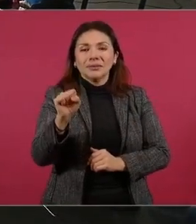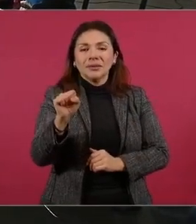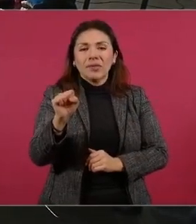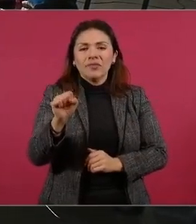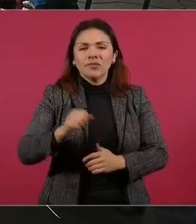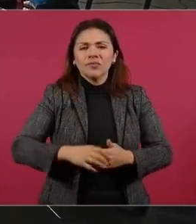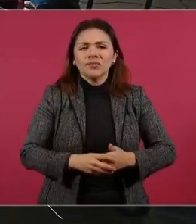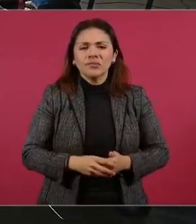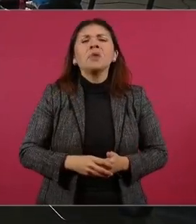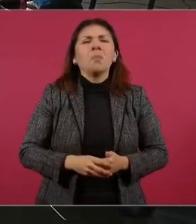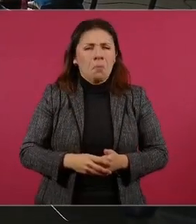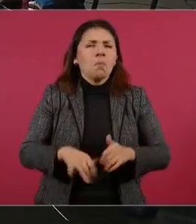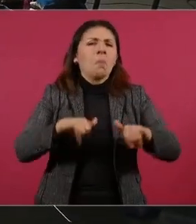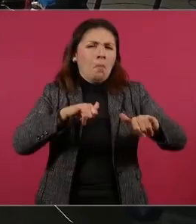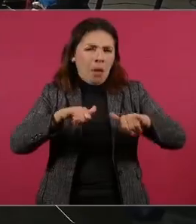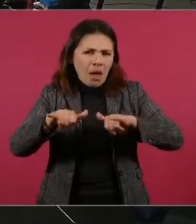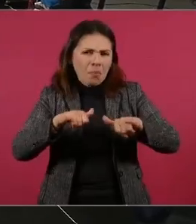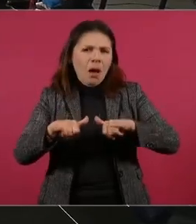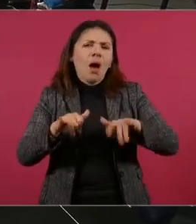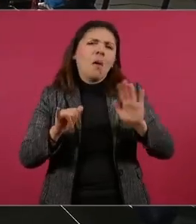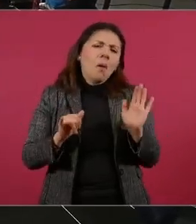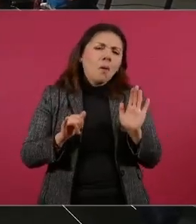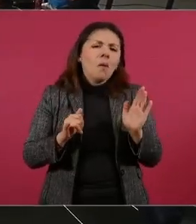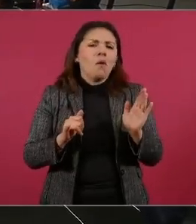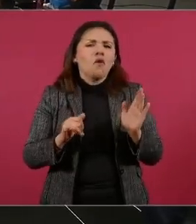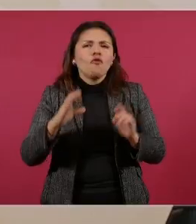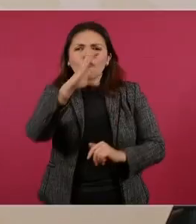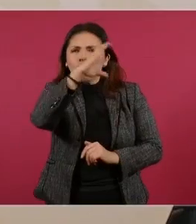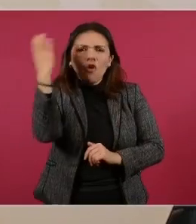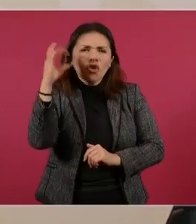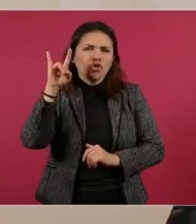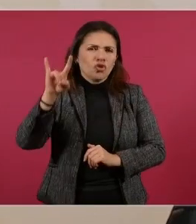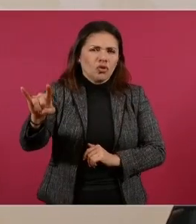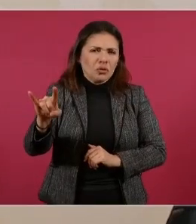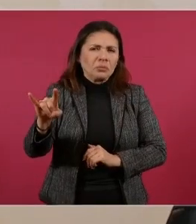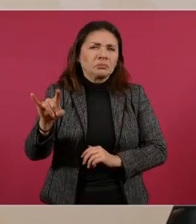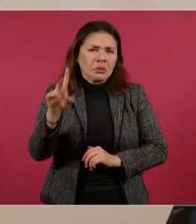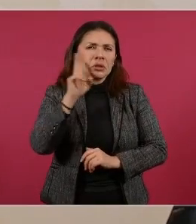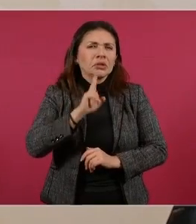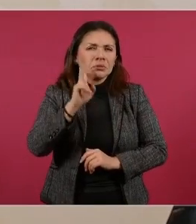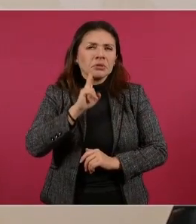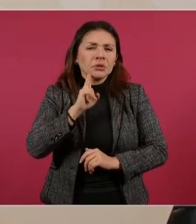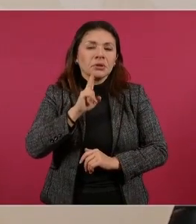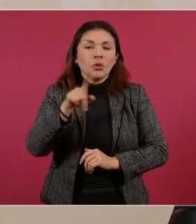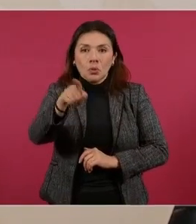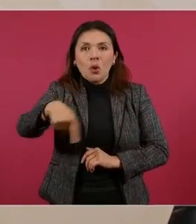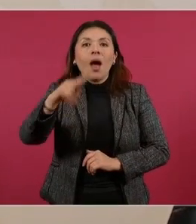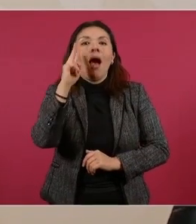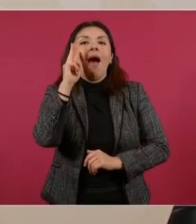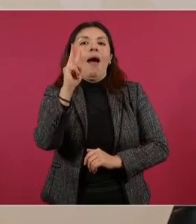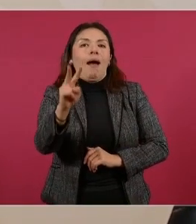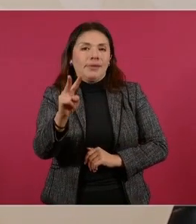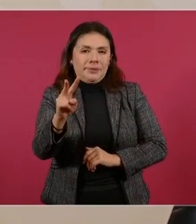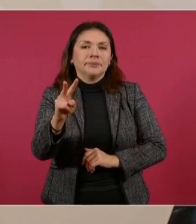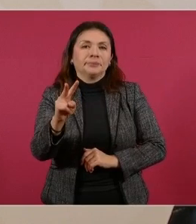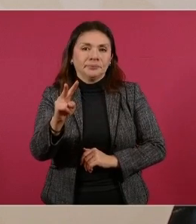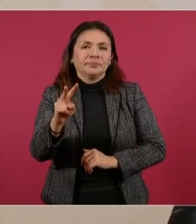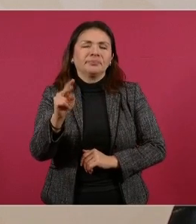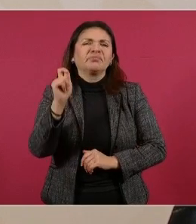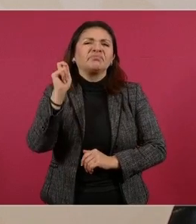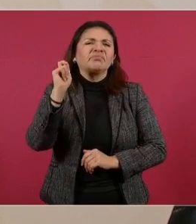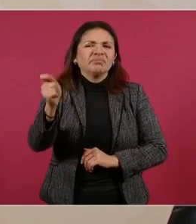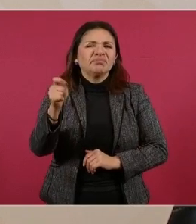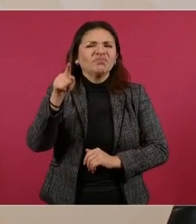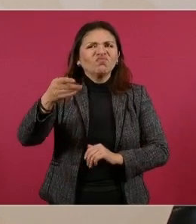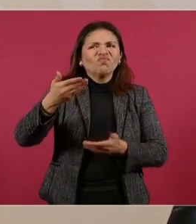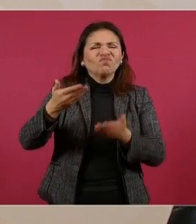Nogales un mapa o un una fotografía para que vean de qué